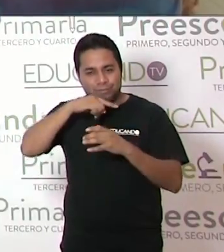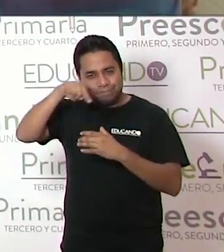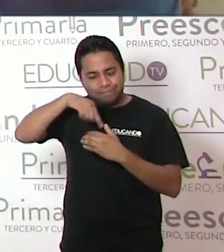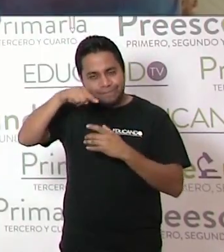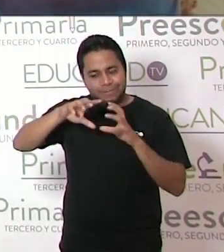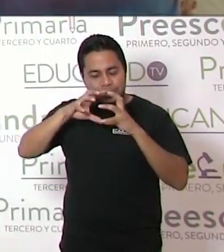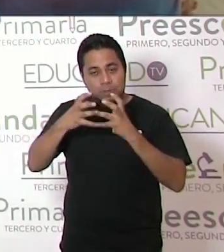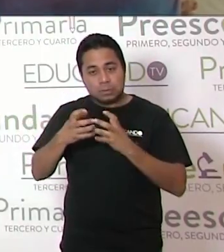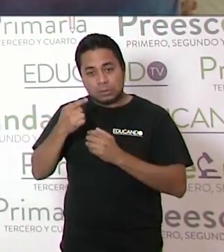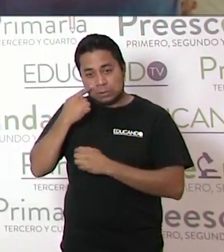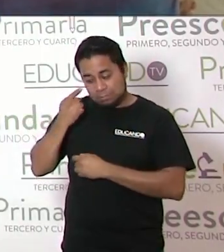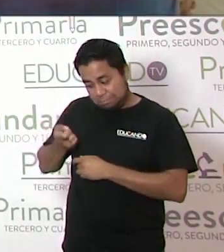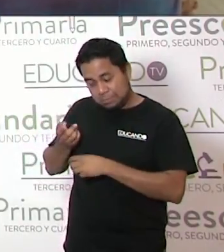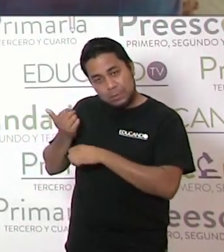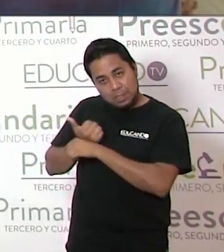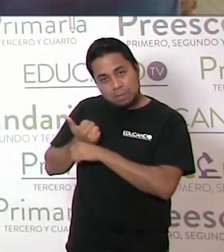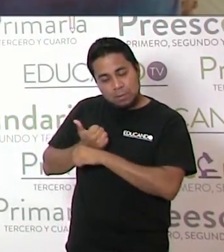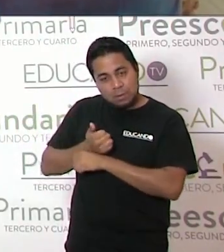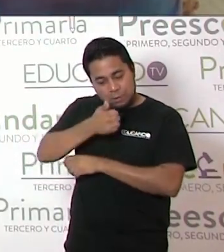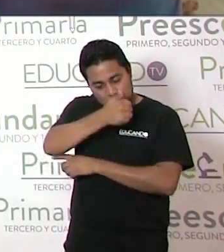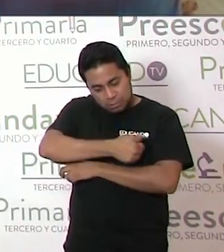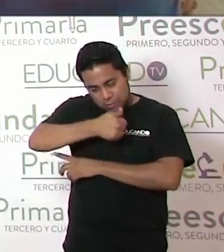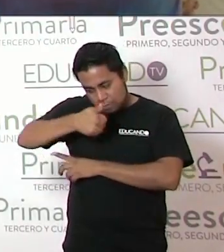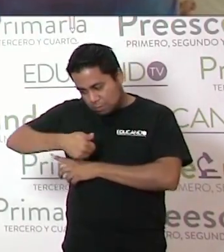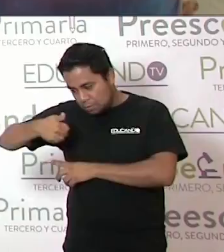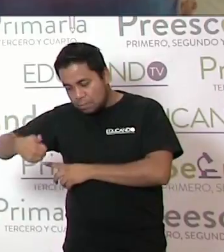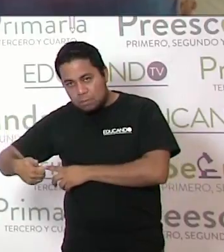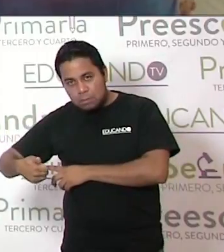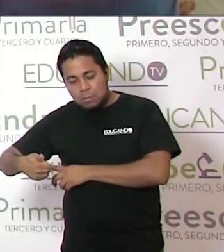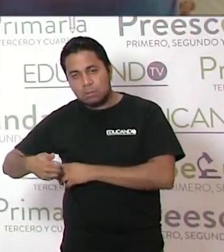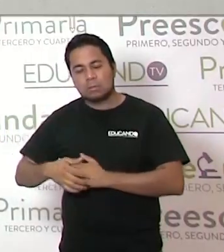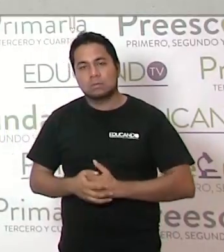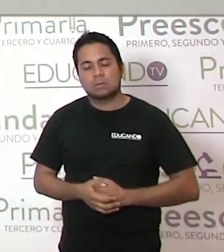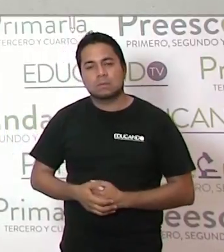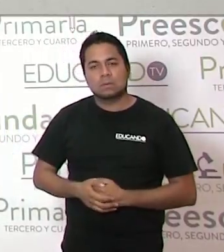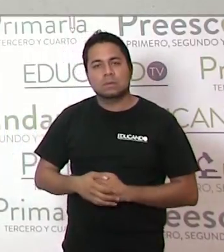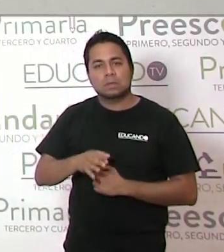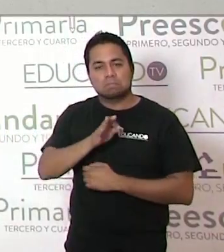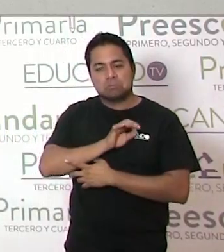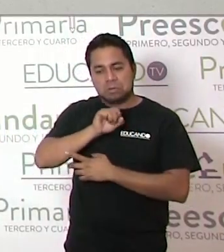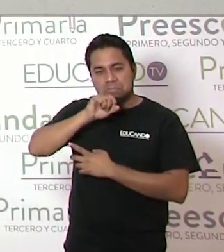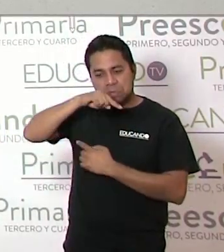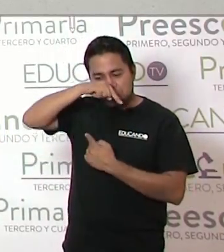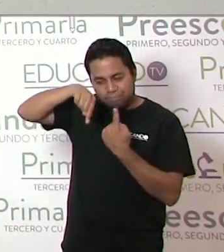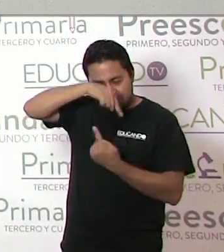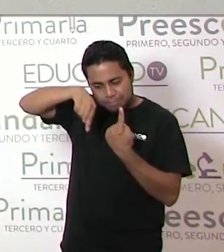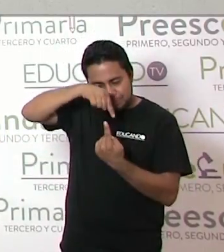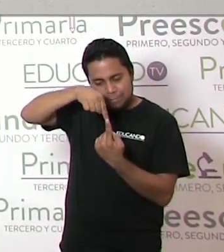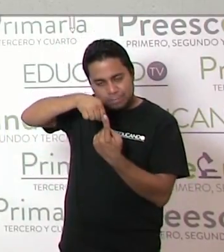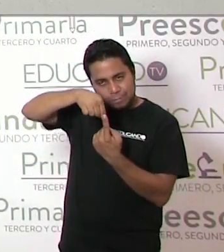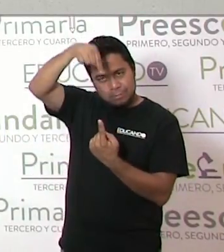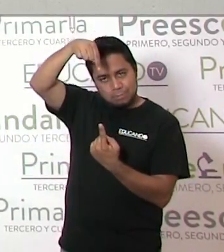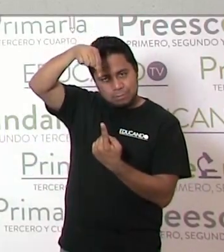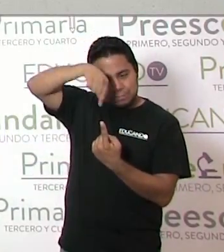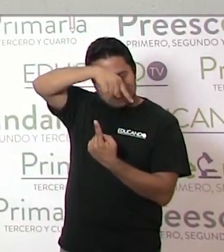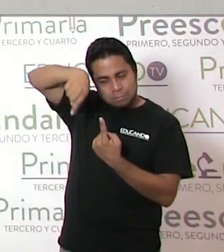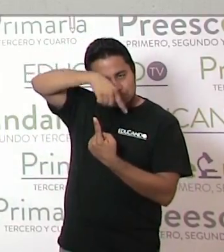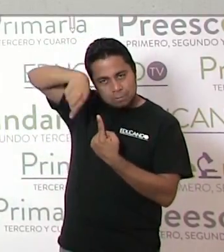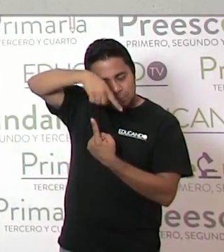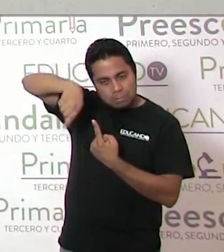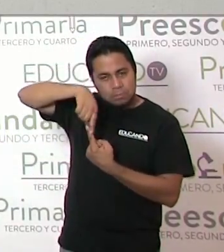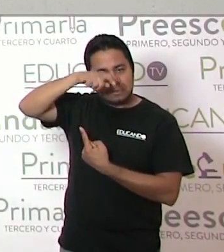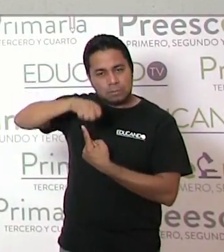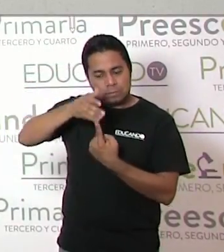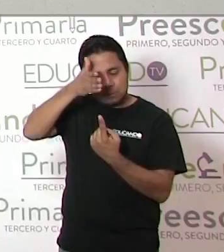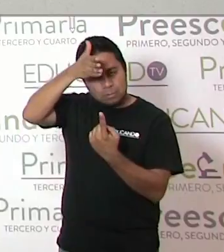forma, cada uno de ellos giran sobre un eje, que es en este caso